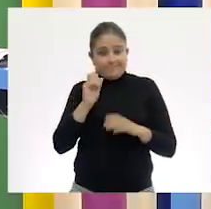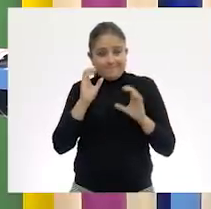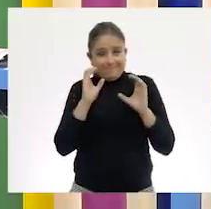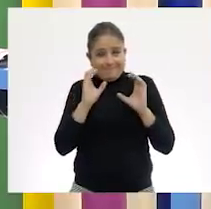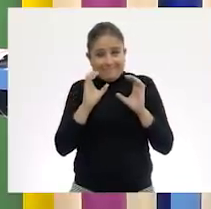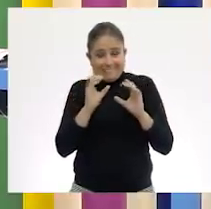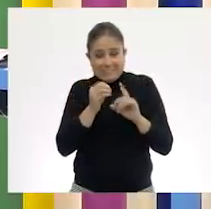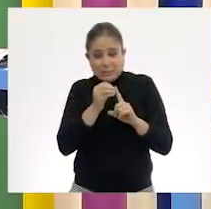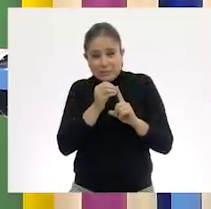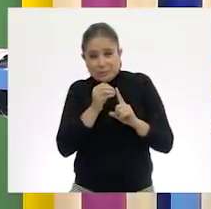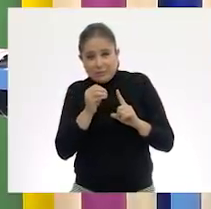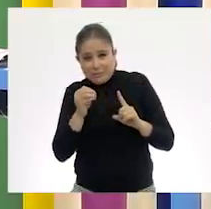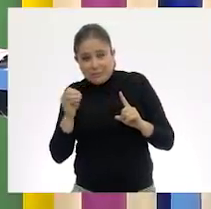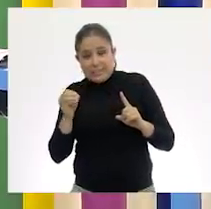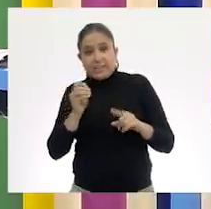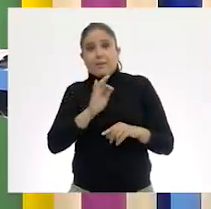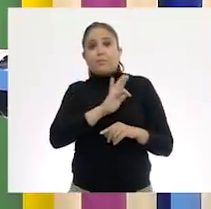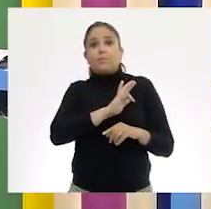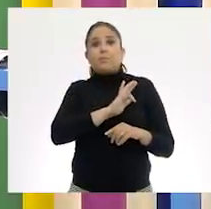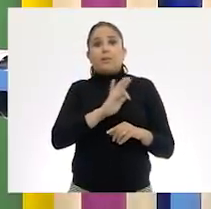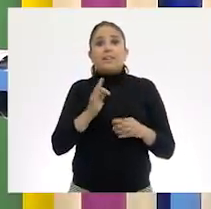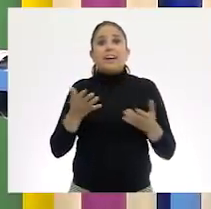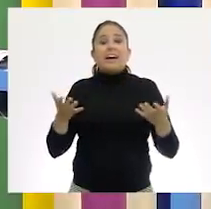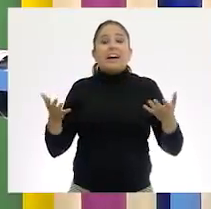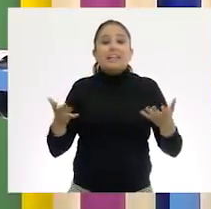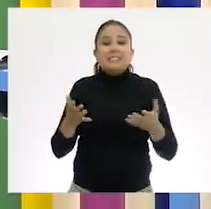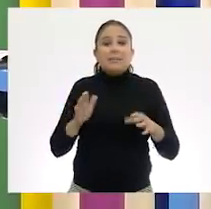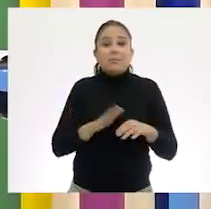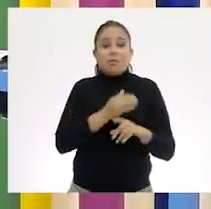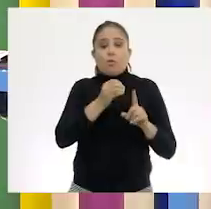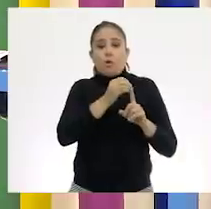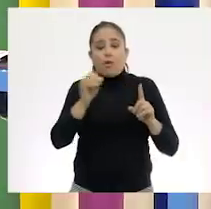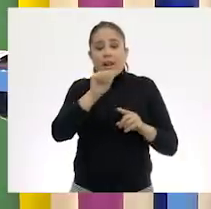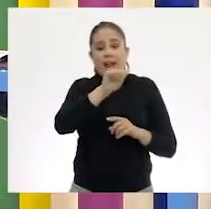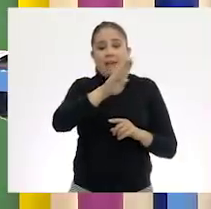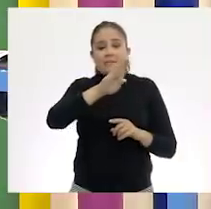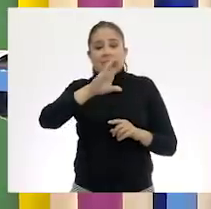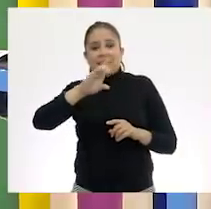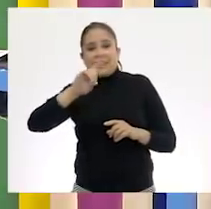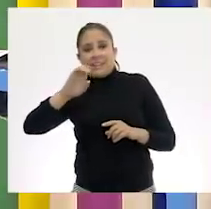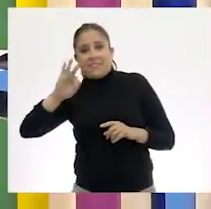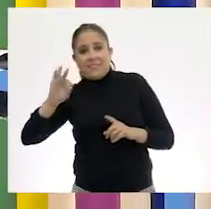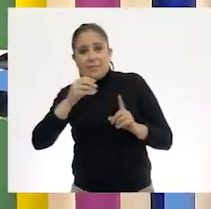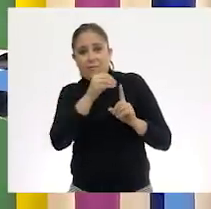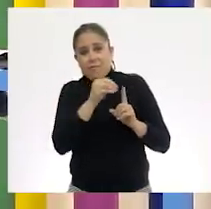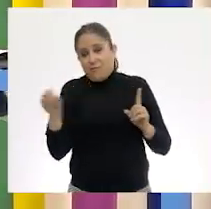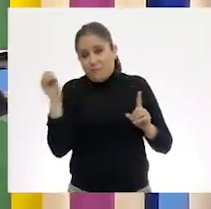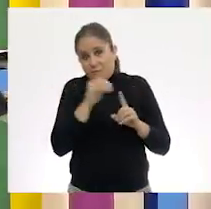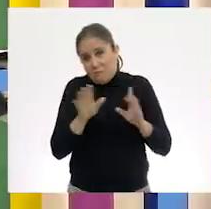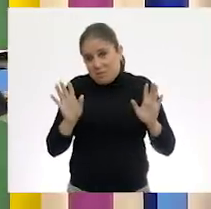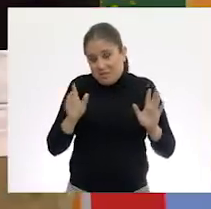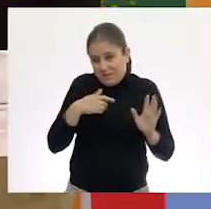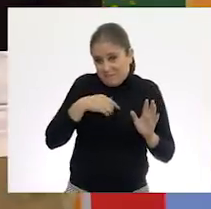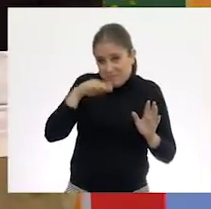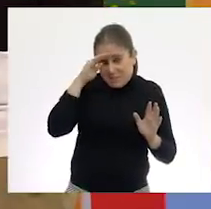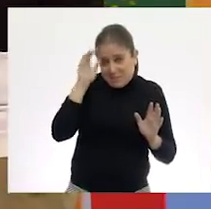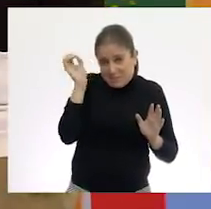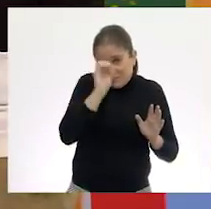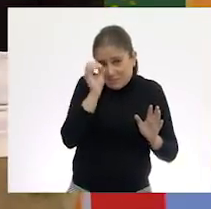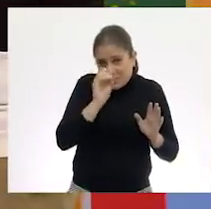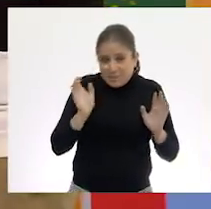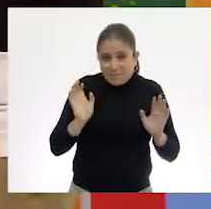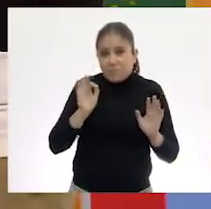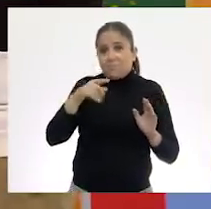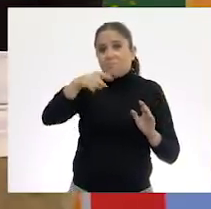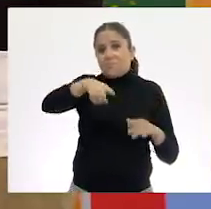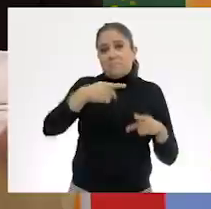cuidadosa con el orden, puedes hacerlo hasta por orden alfabético, ¿verdad? No se me había ocurrido, pero tal vez alguien